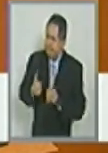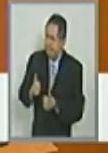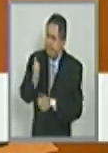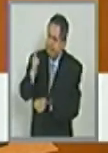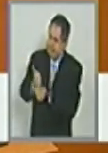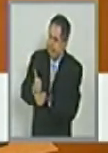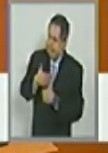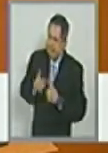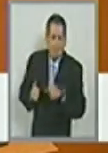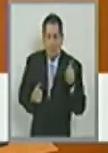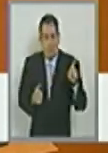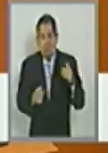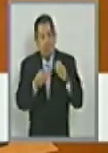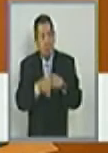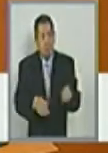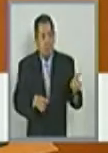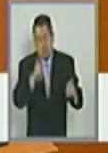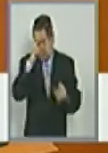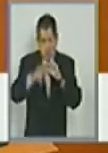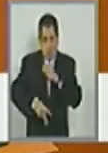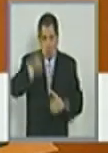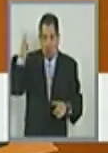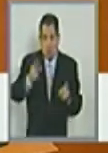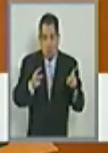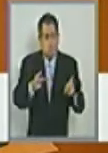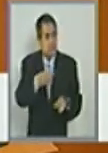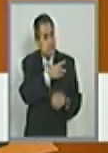más vulnerables, pierden también su